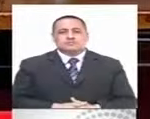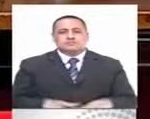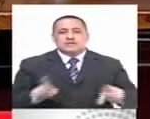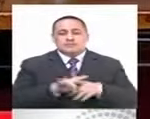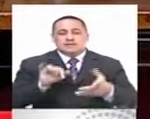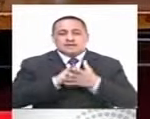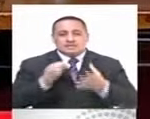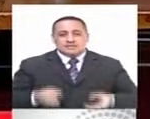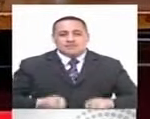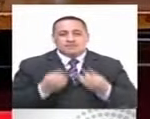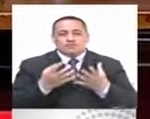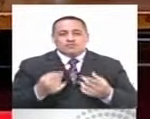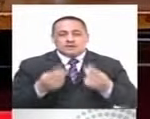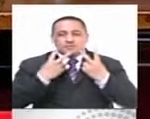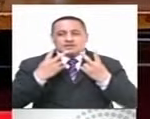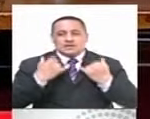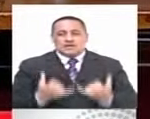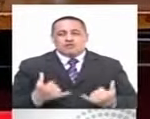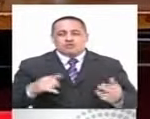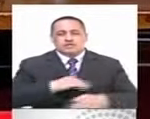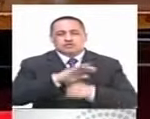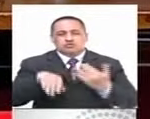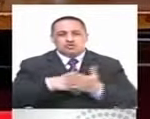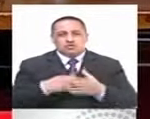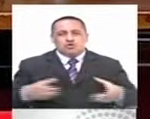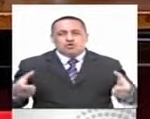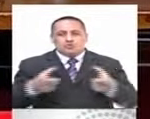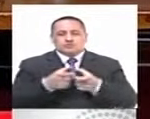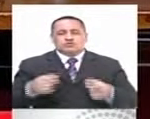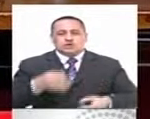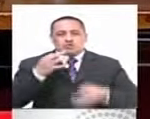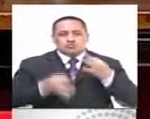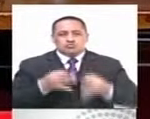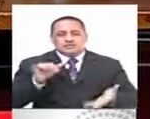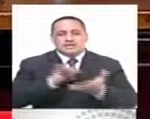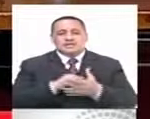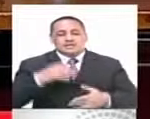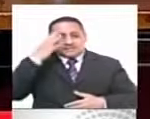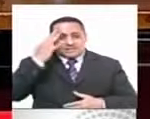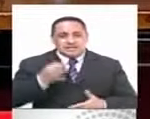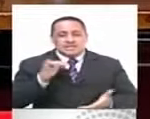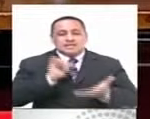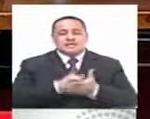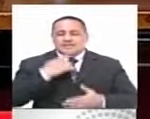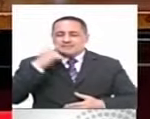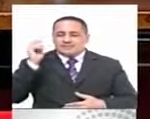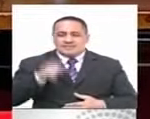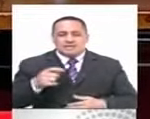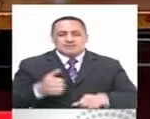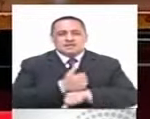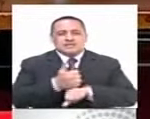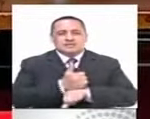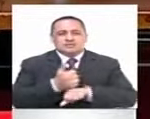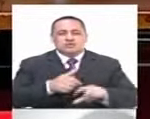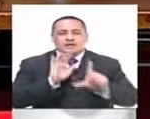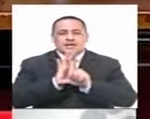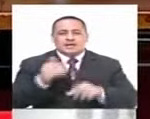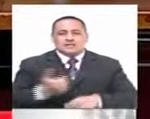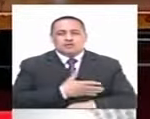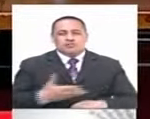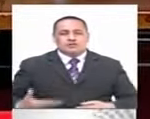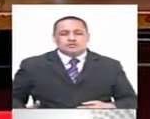Estas declaraciones vienen de un sector de justicia, quien se supone que debe ser el asesor jurídico del